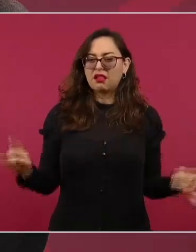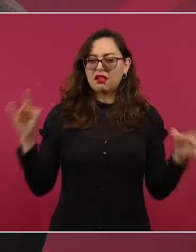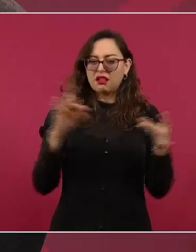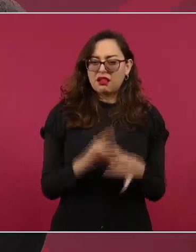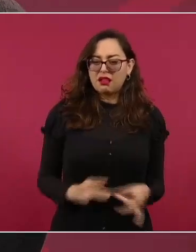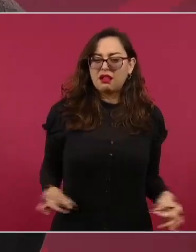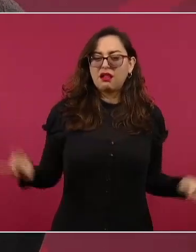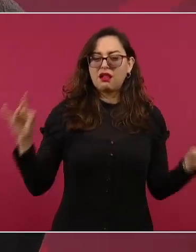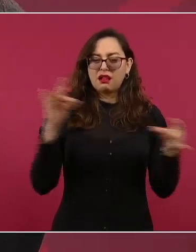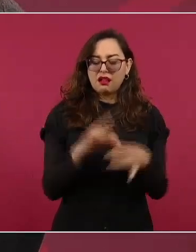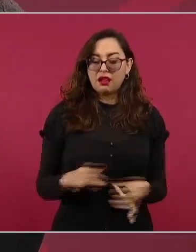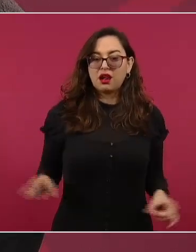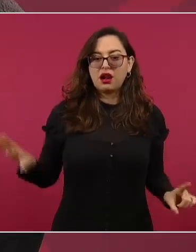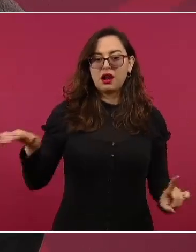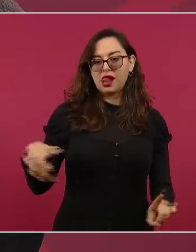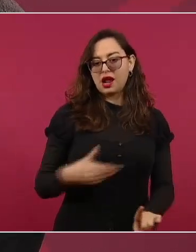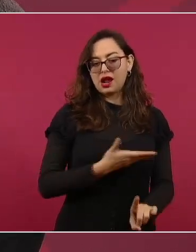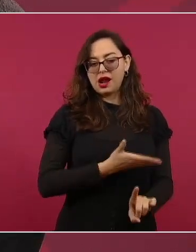mareador,